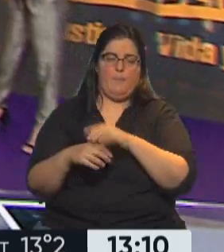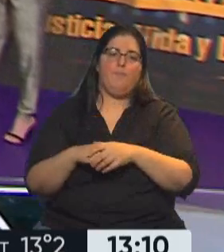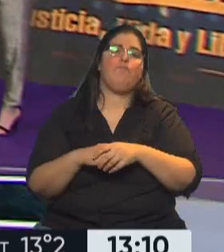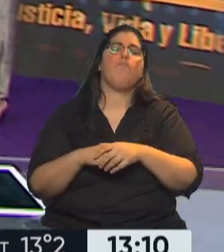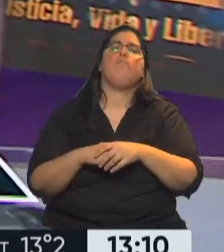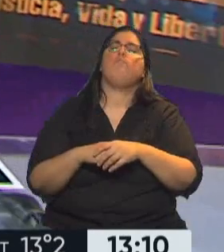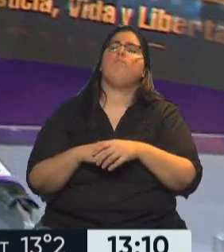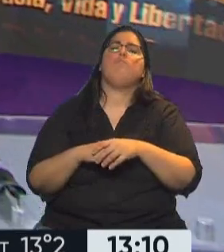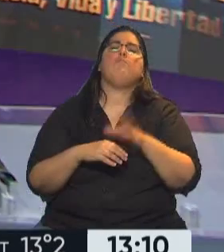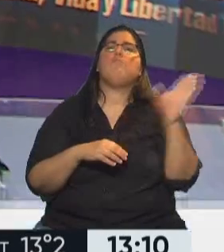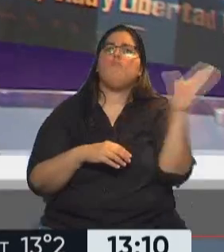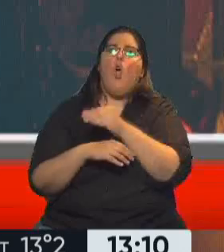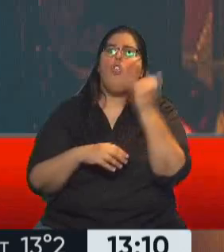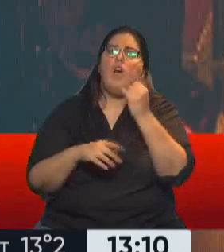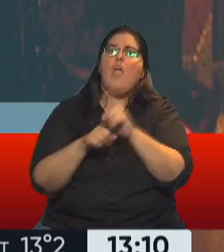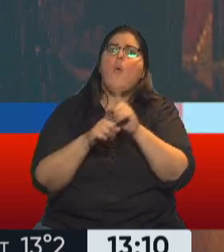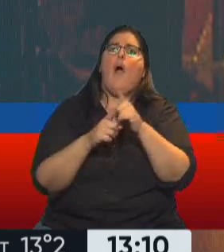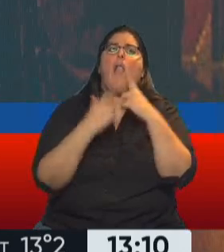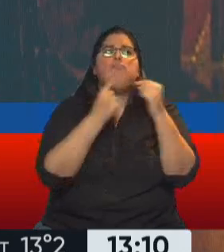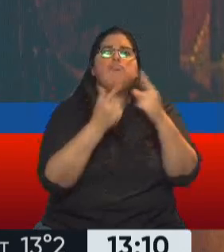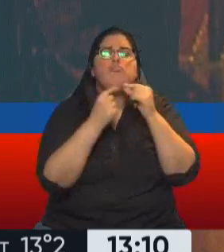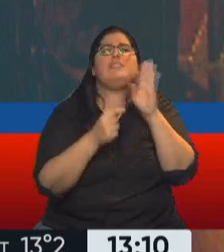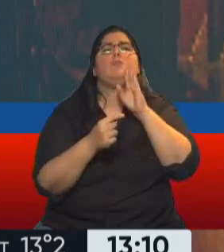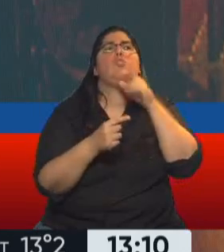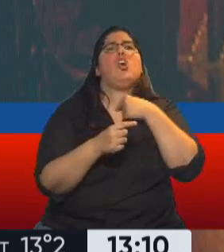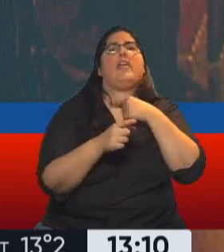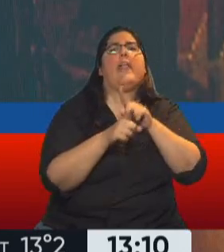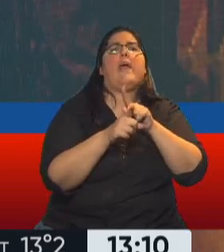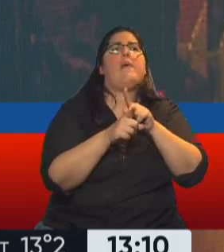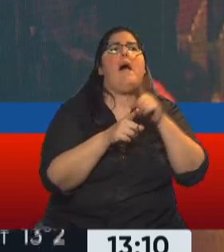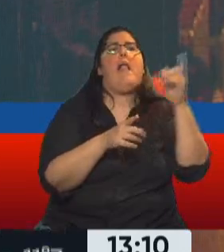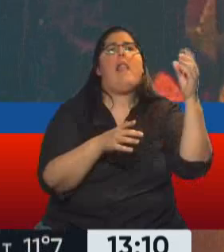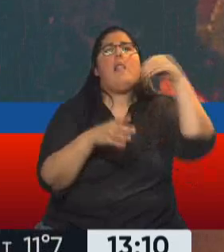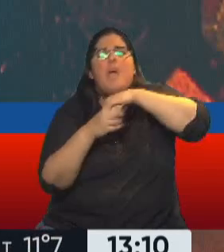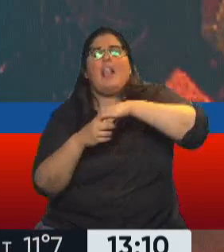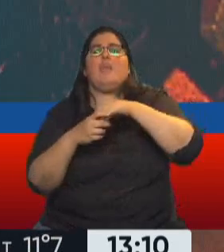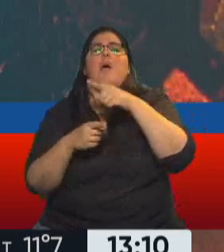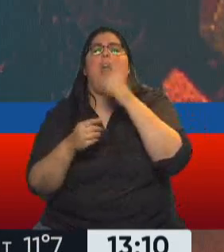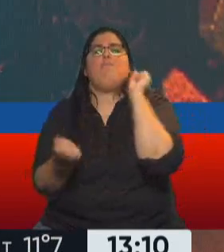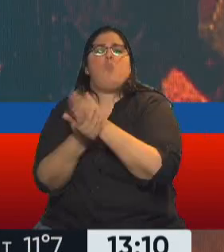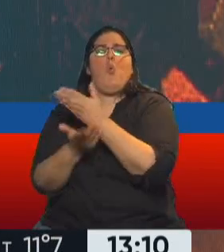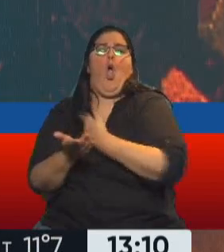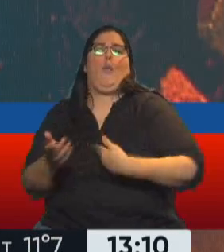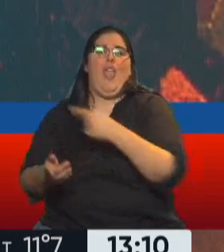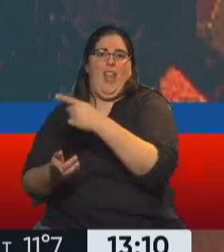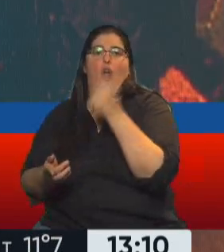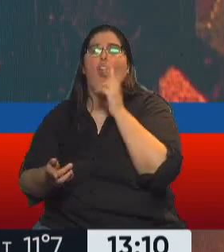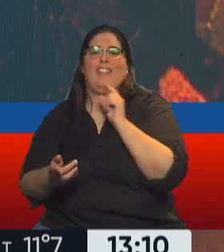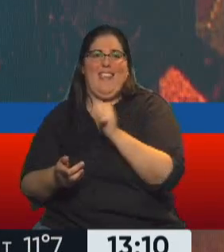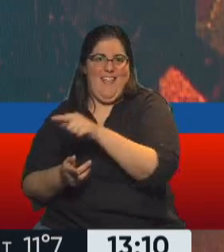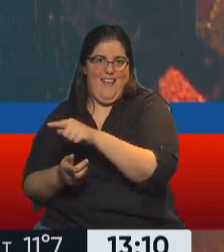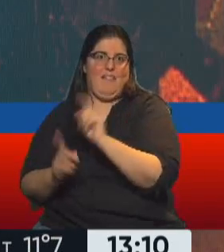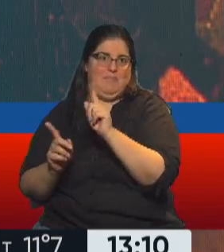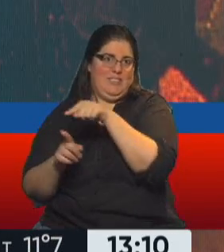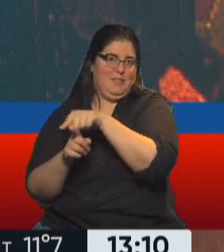públicas reclamando la intervención de Estados Unidos o la condena de Estados Unidos al gobierno de Daniel Ortega. Justamente esto es lo que se toma, en lo